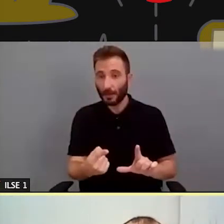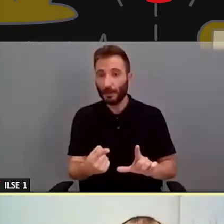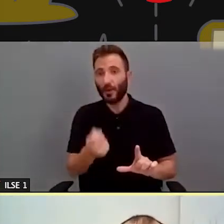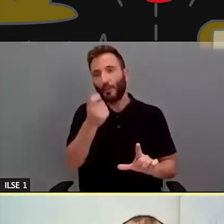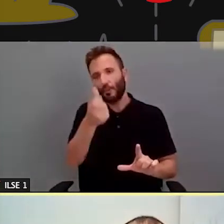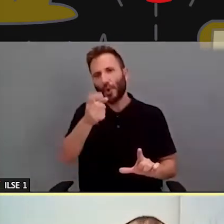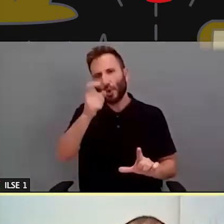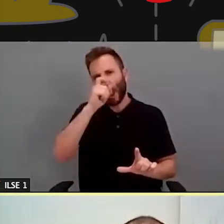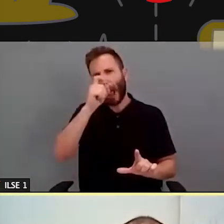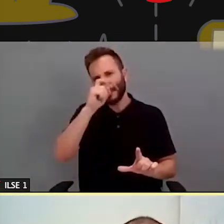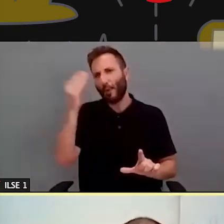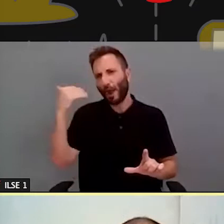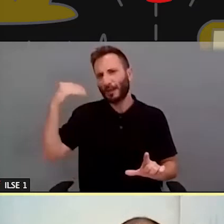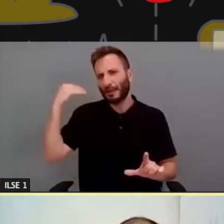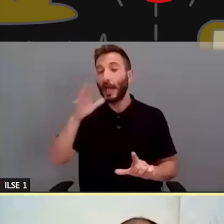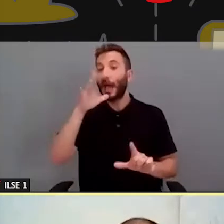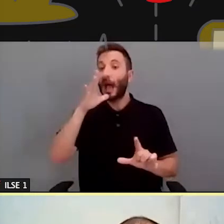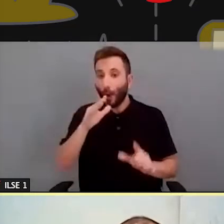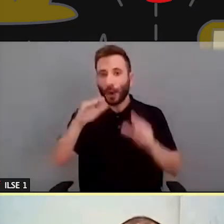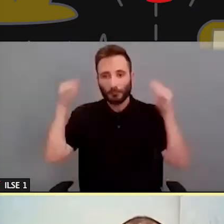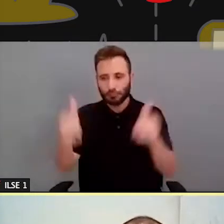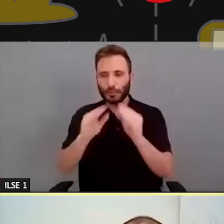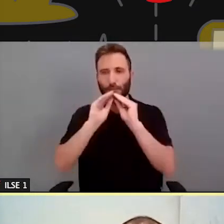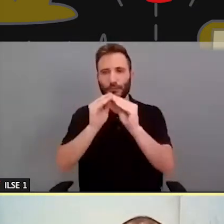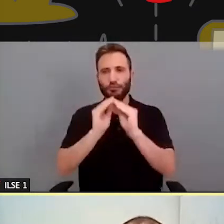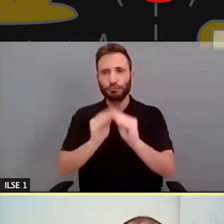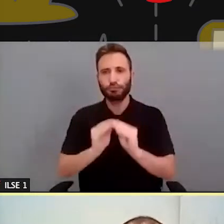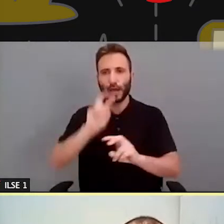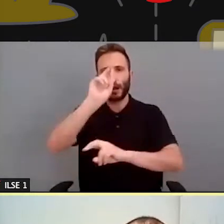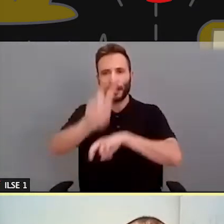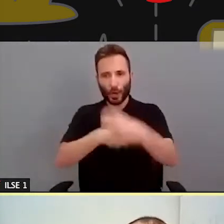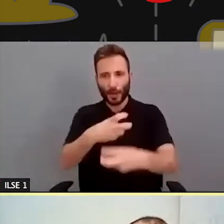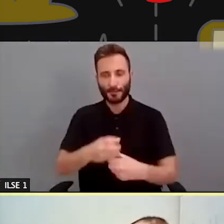anticuada y que justamente ahora estamos trabajando en renovarla.